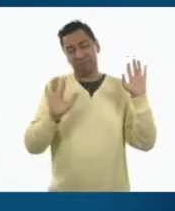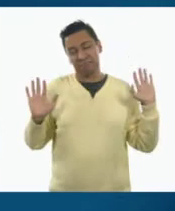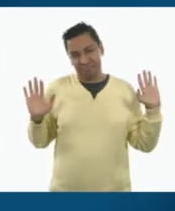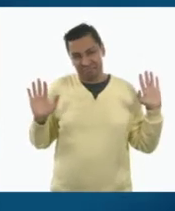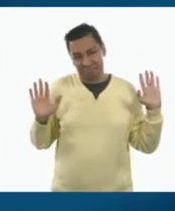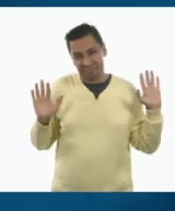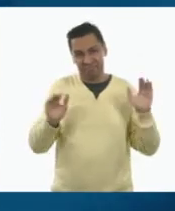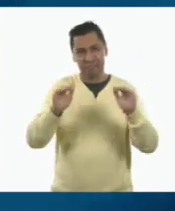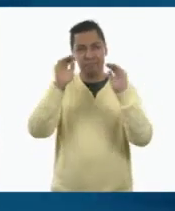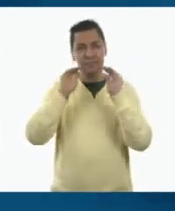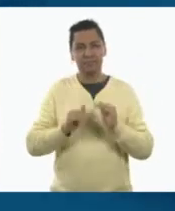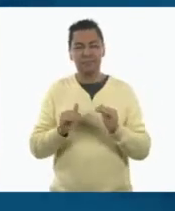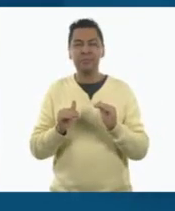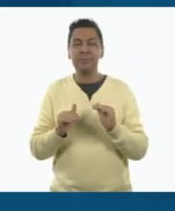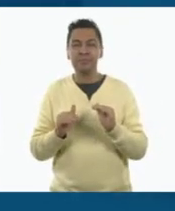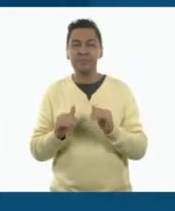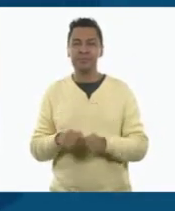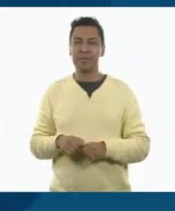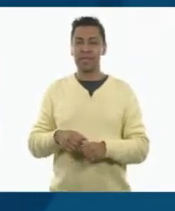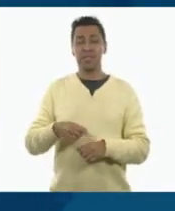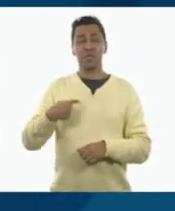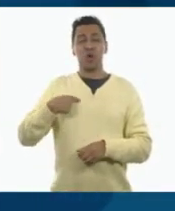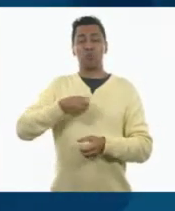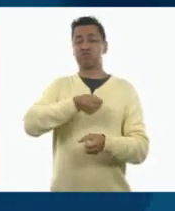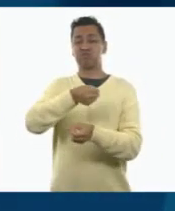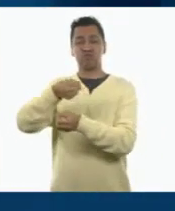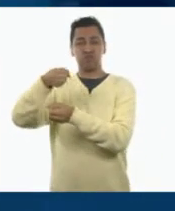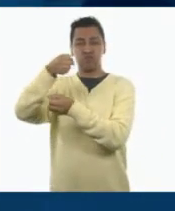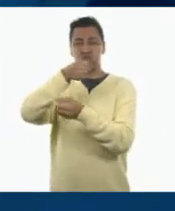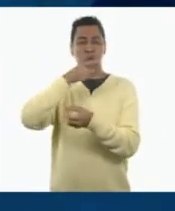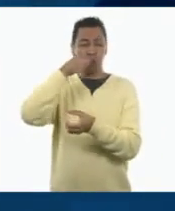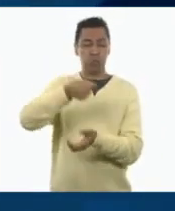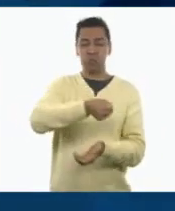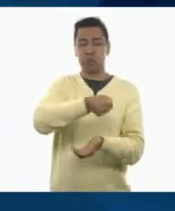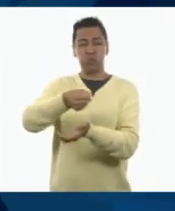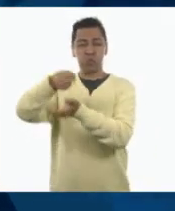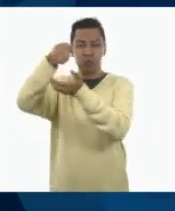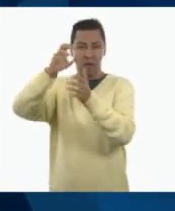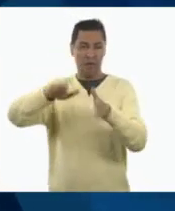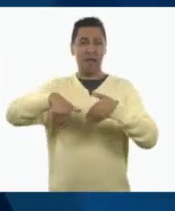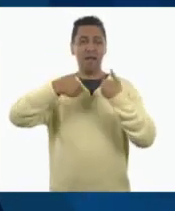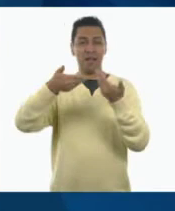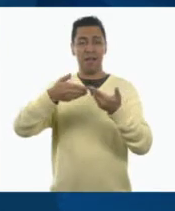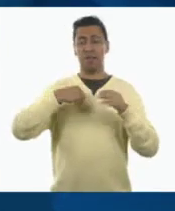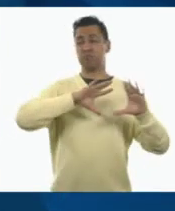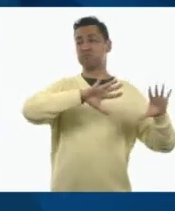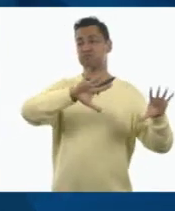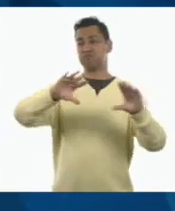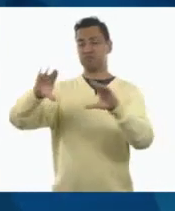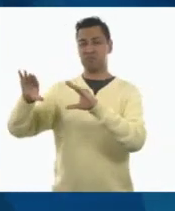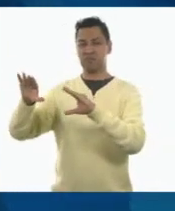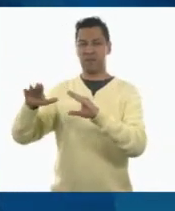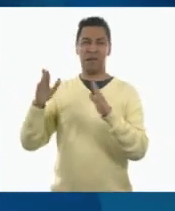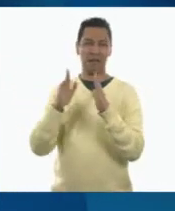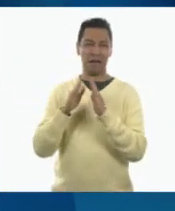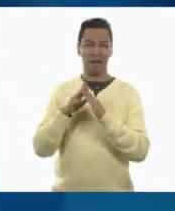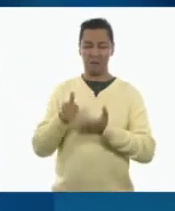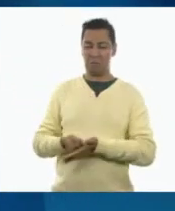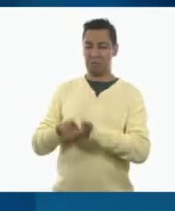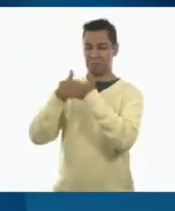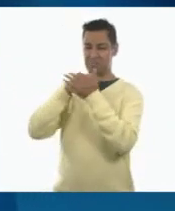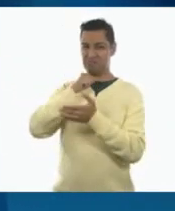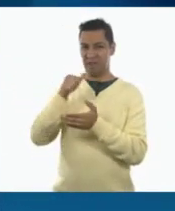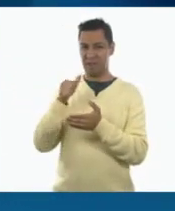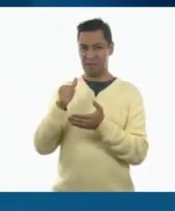la calle, oscuridad en su casa. Y sin embargo, ¿cuál queda mejor? Sabe el diablo por viejo que